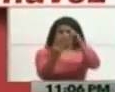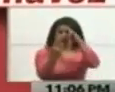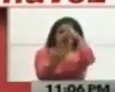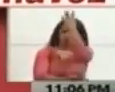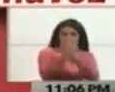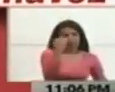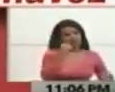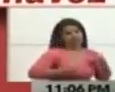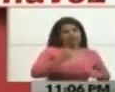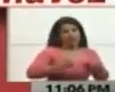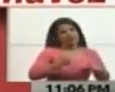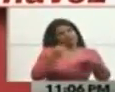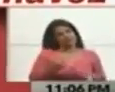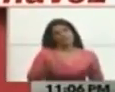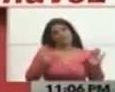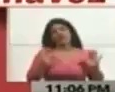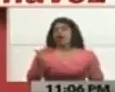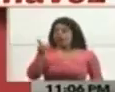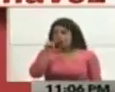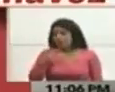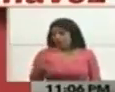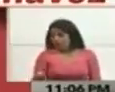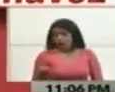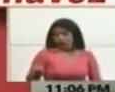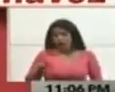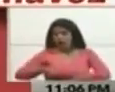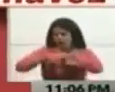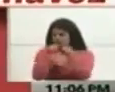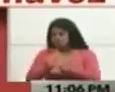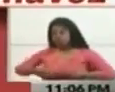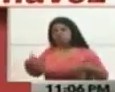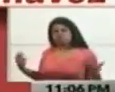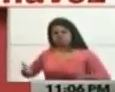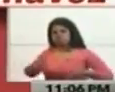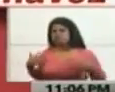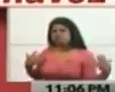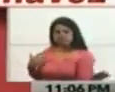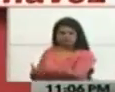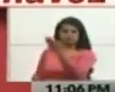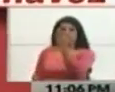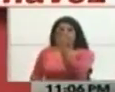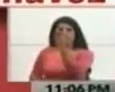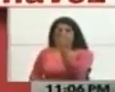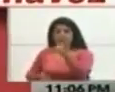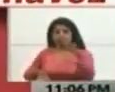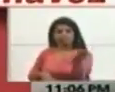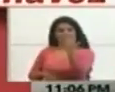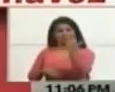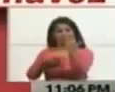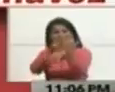Se ponen armadas, pelea, a dársele más guapo que todo el mundo. Y cuando se le para al frente a alguien con